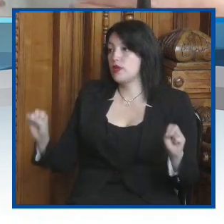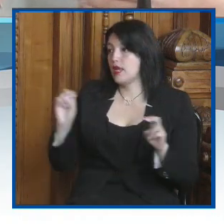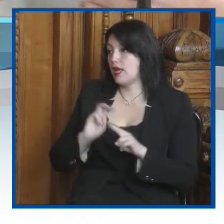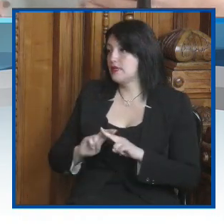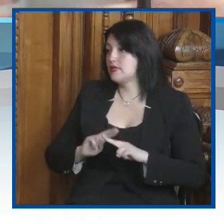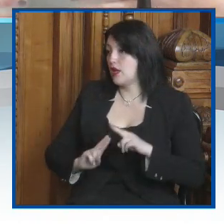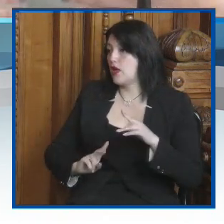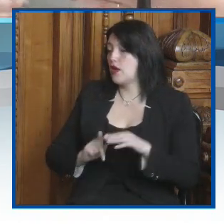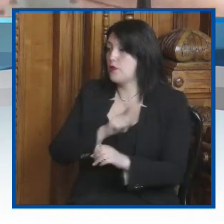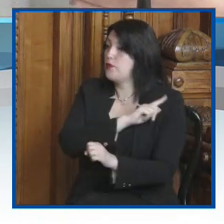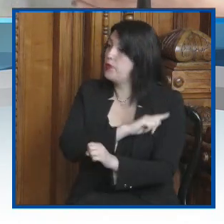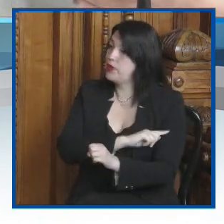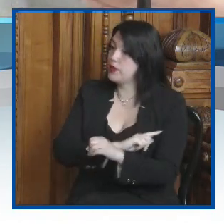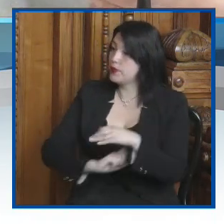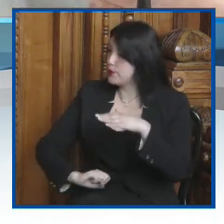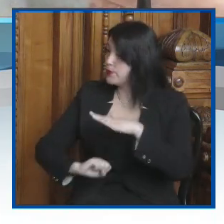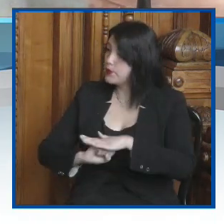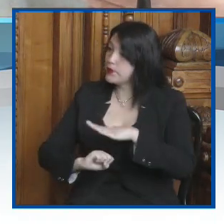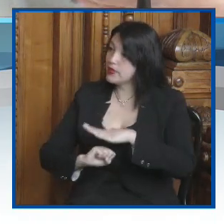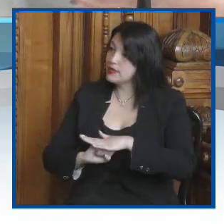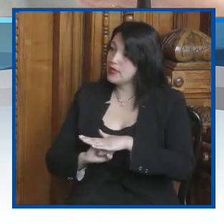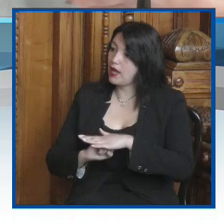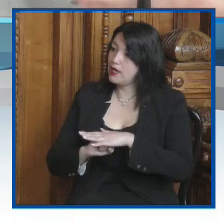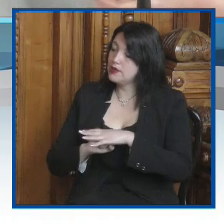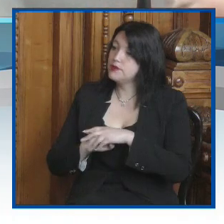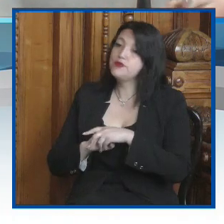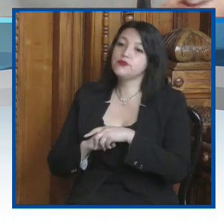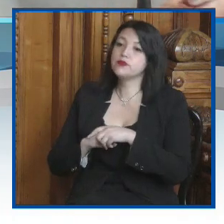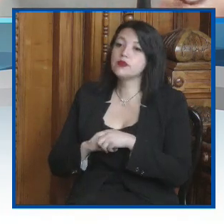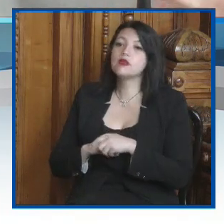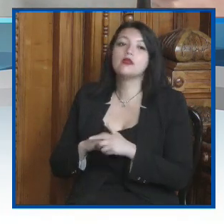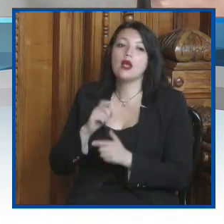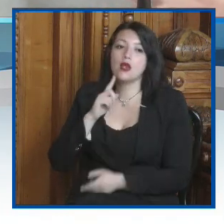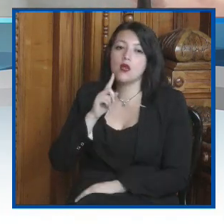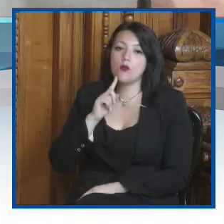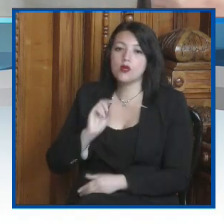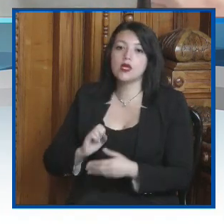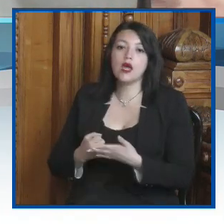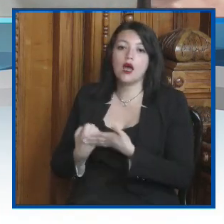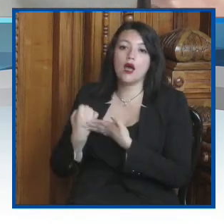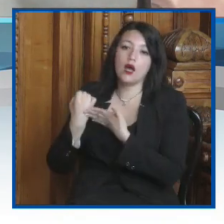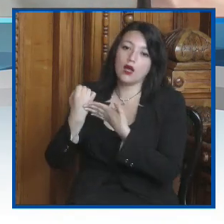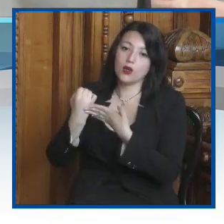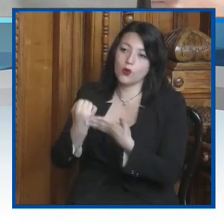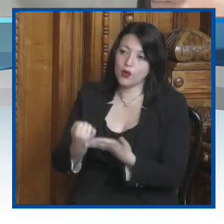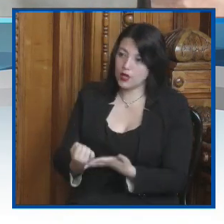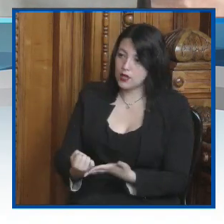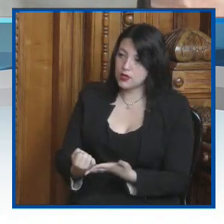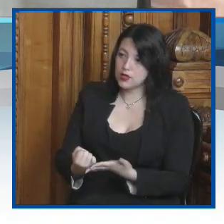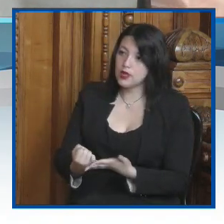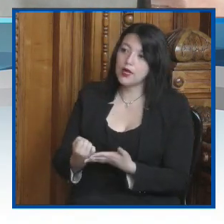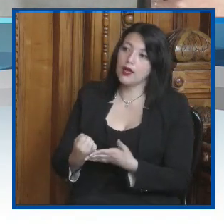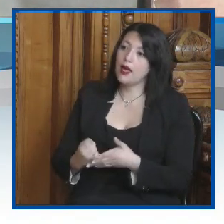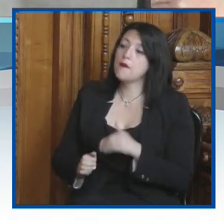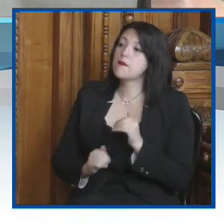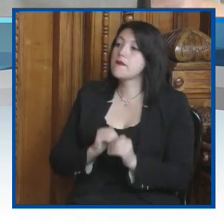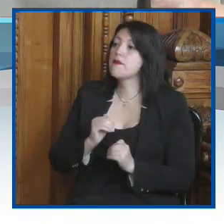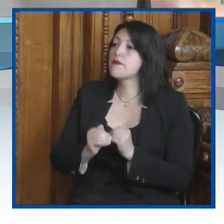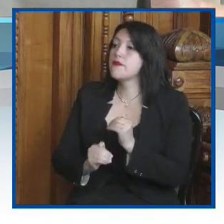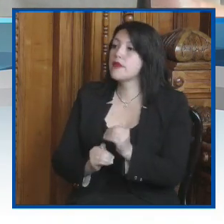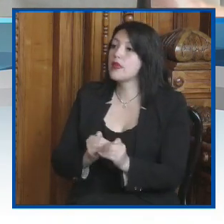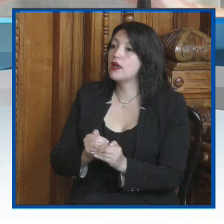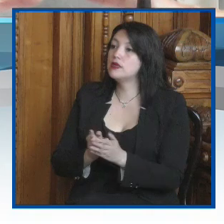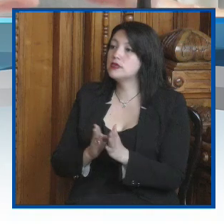o la decisión una barrera con el ciudadano, teníamos que ayudarlo a pasar esa barrera